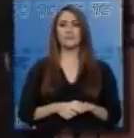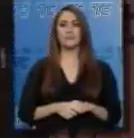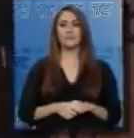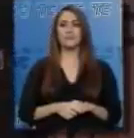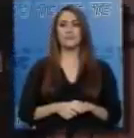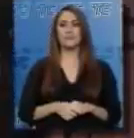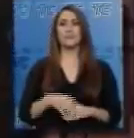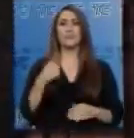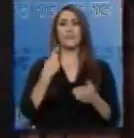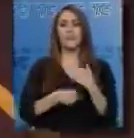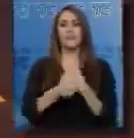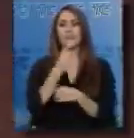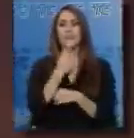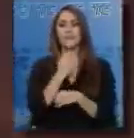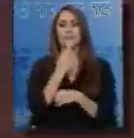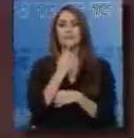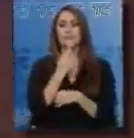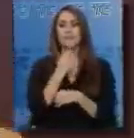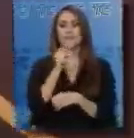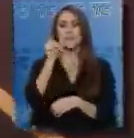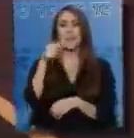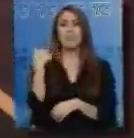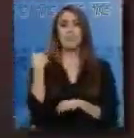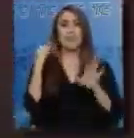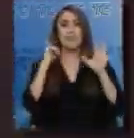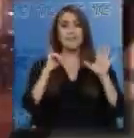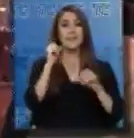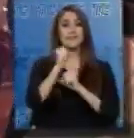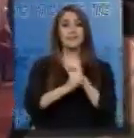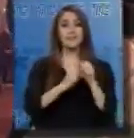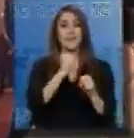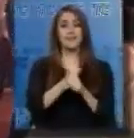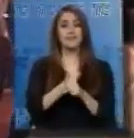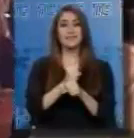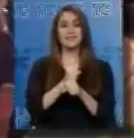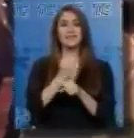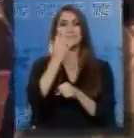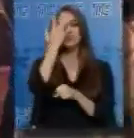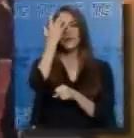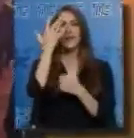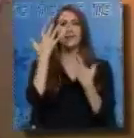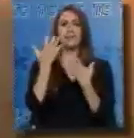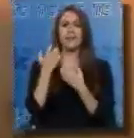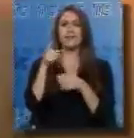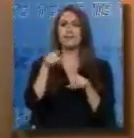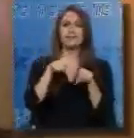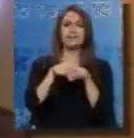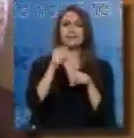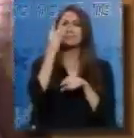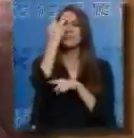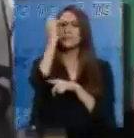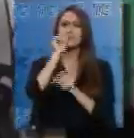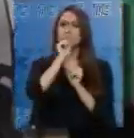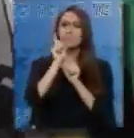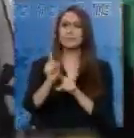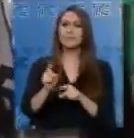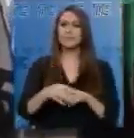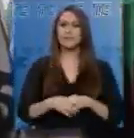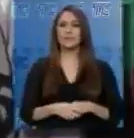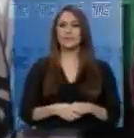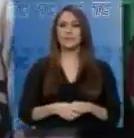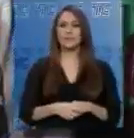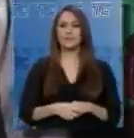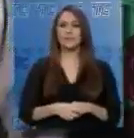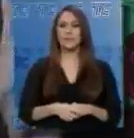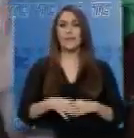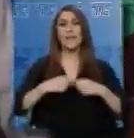Con inmensa ternura, Damaris Valencia, de apenas 6 años, reveló el motivo por el que quiso participar en esta competencia. Porque me dieron